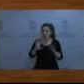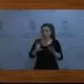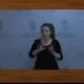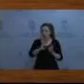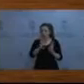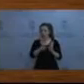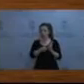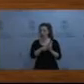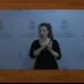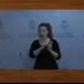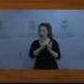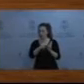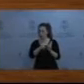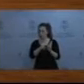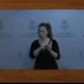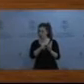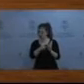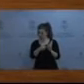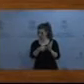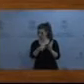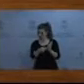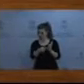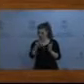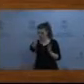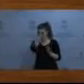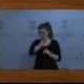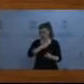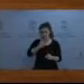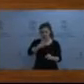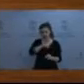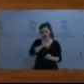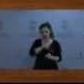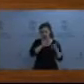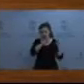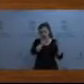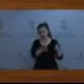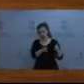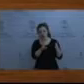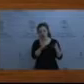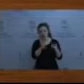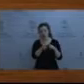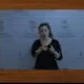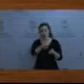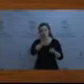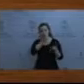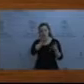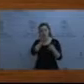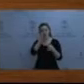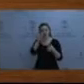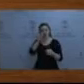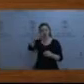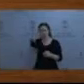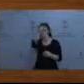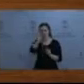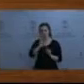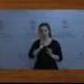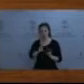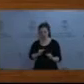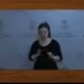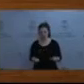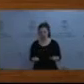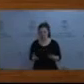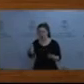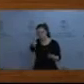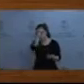apartado, y en el segundo apartado es en el que, a nuestro juicio, ustedes reflejan su verdadera posición. Y su verdadera posición es la